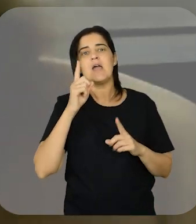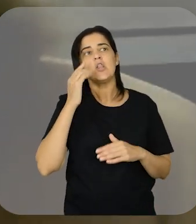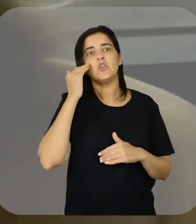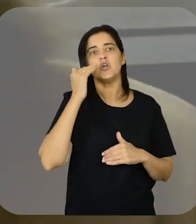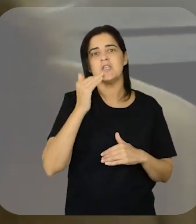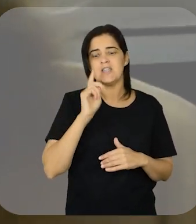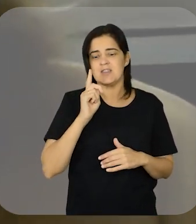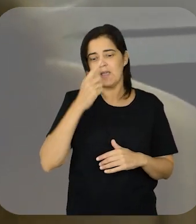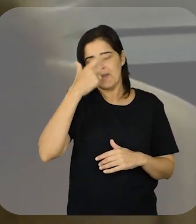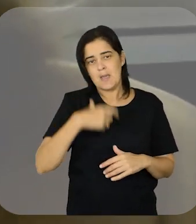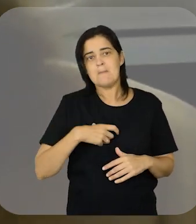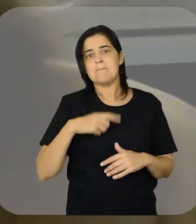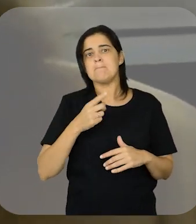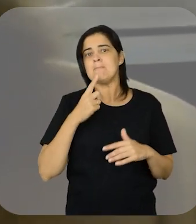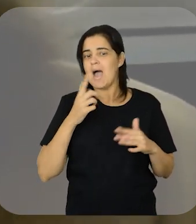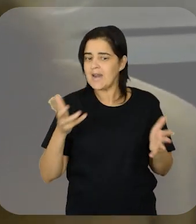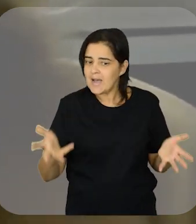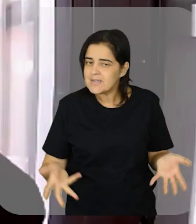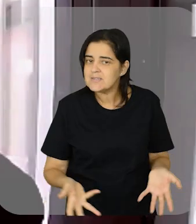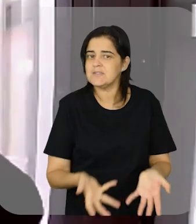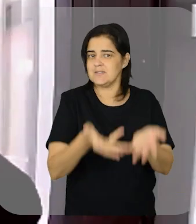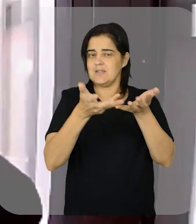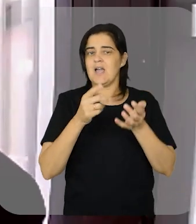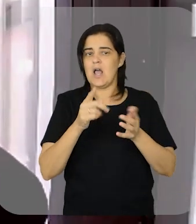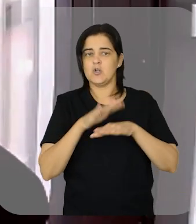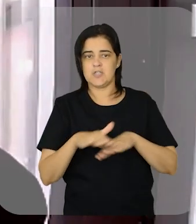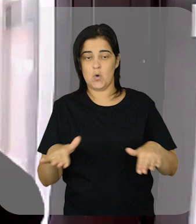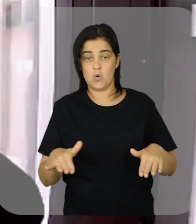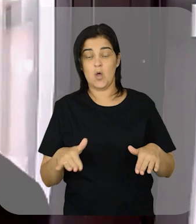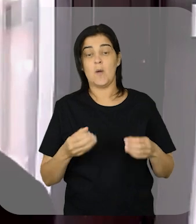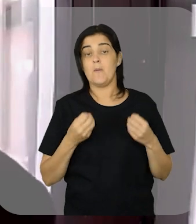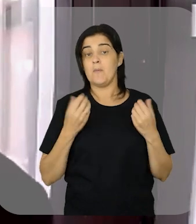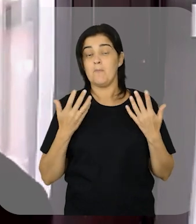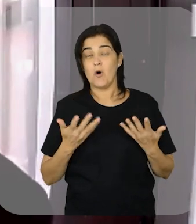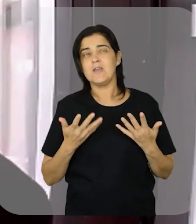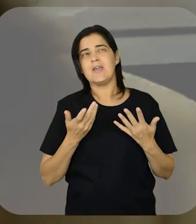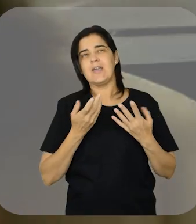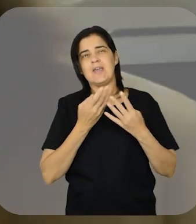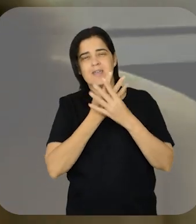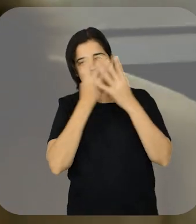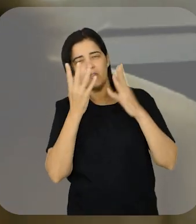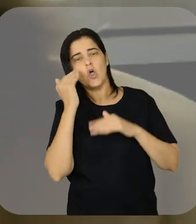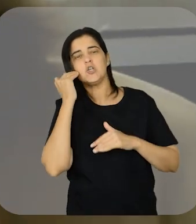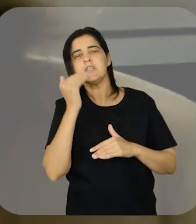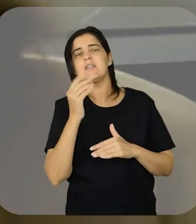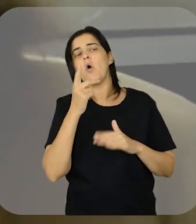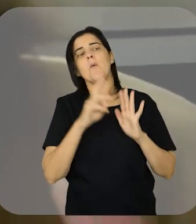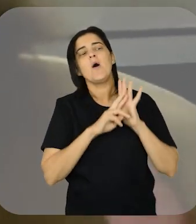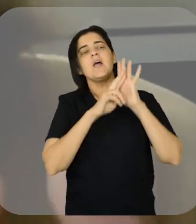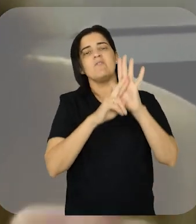docente para sostener a esos alumnos, ¿no? Porque en general el docente es un